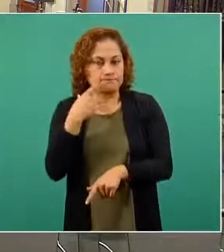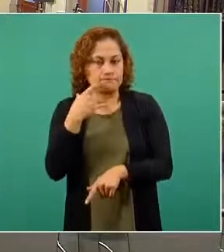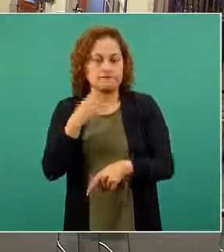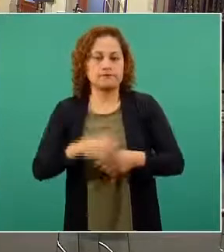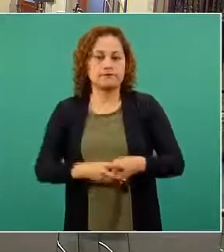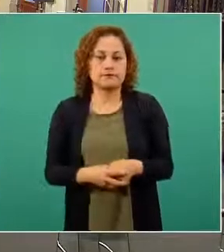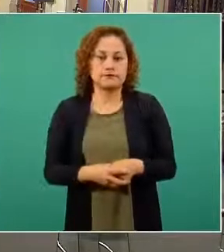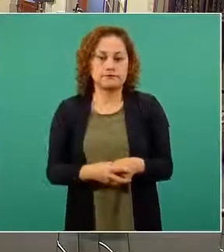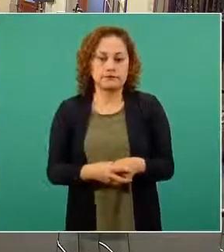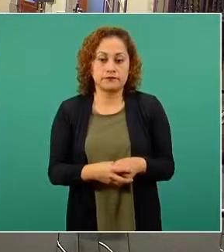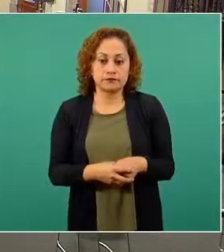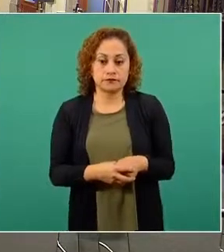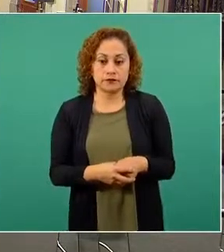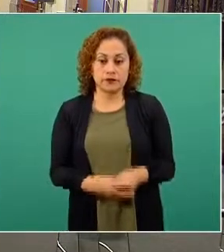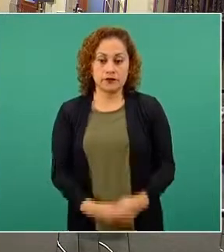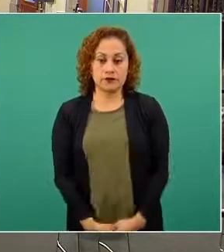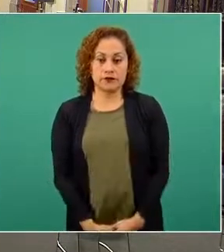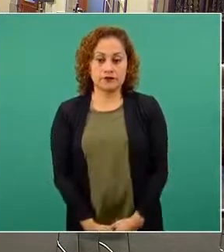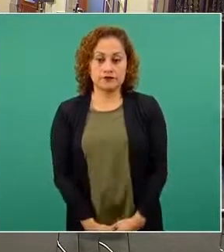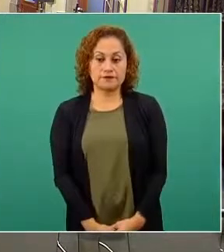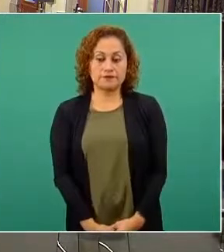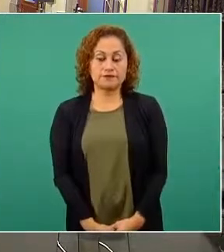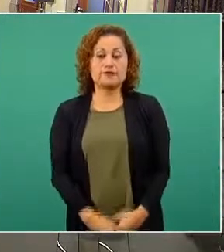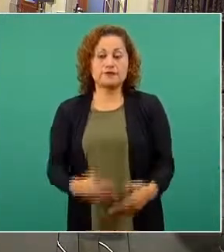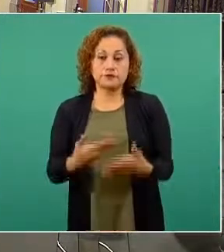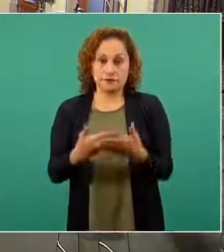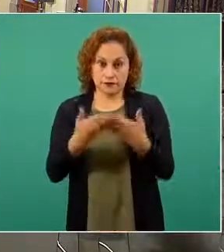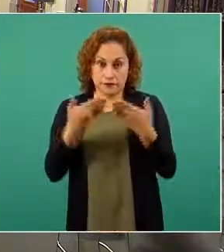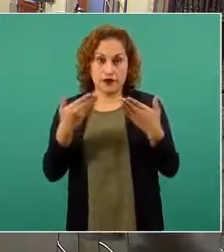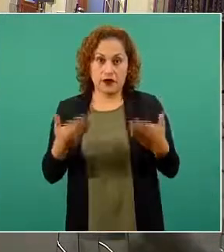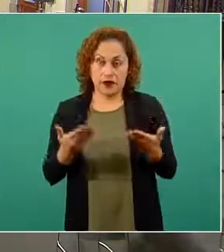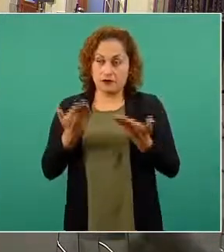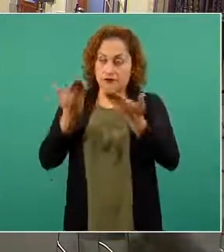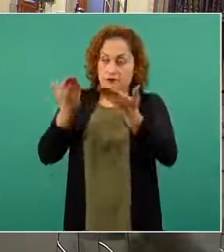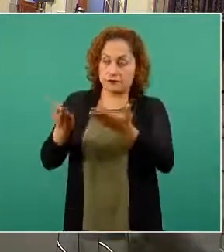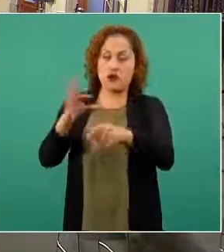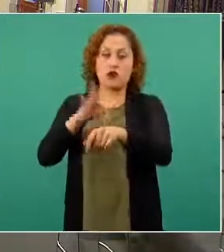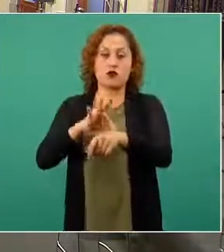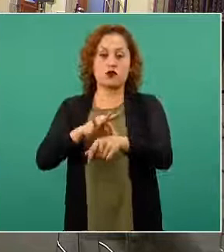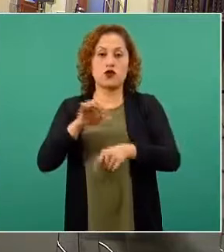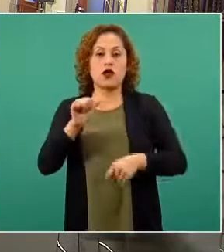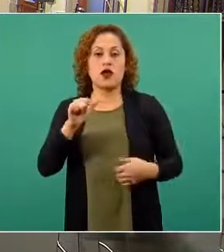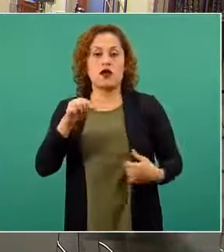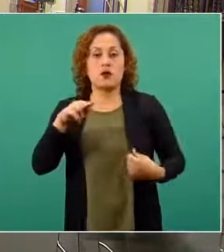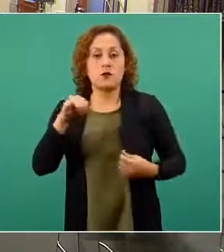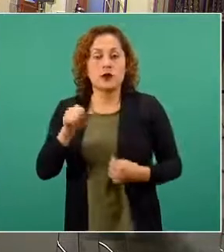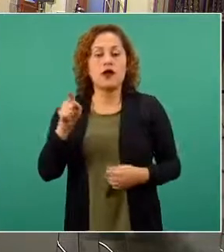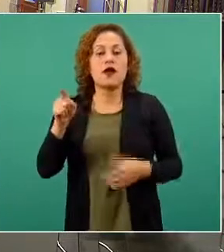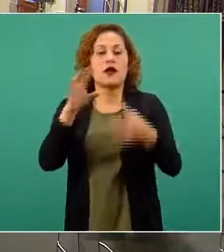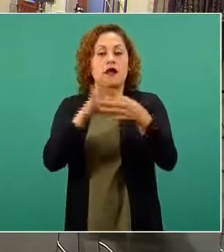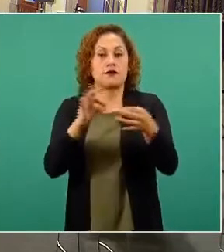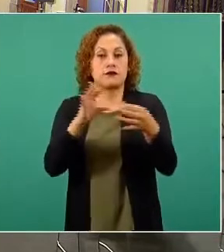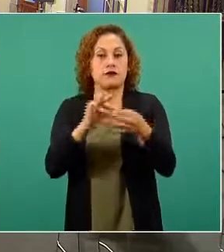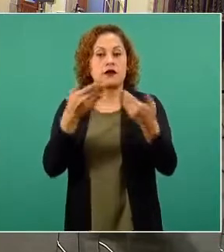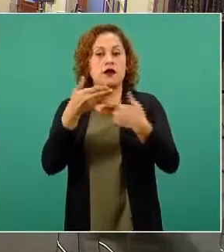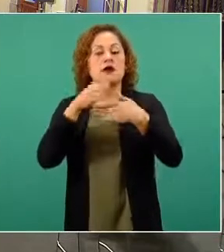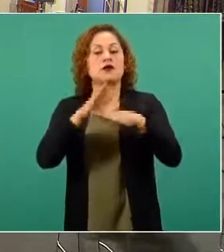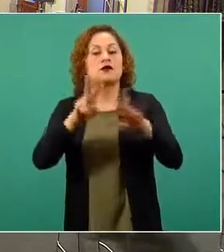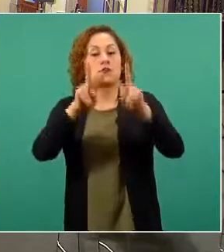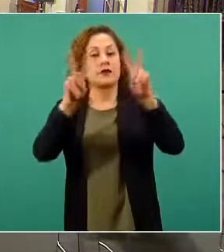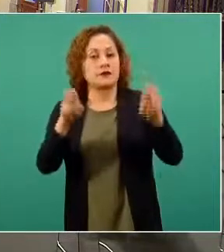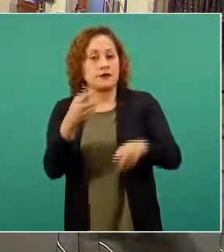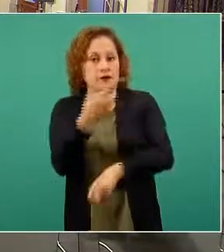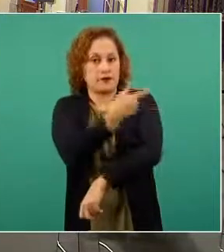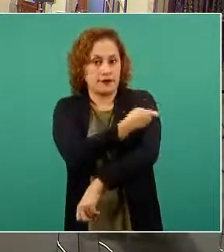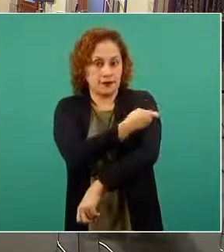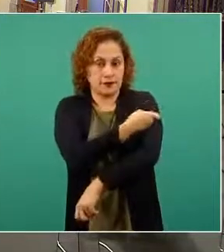Y bien, entonces daré paso yo al informe del doctor Alomía, que nos brindará la parte de la Estrategia Nacional de Vacunación.